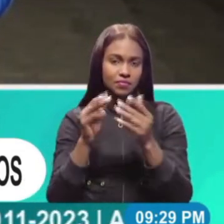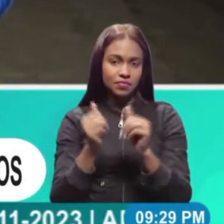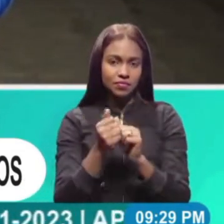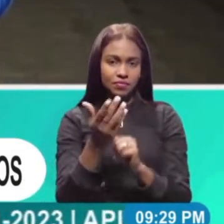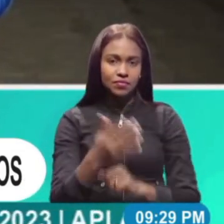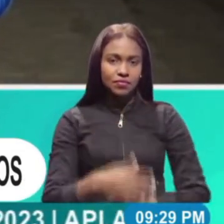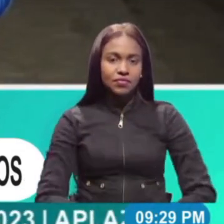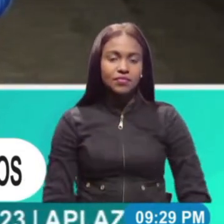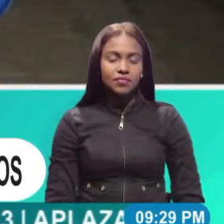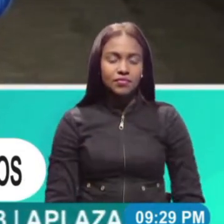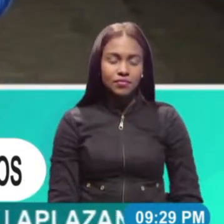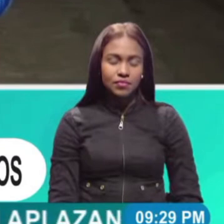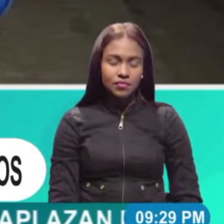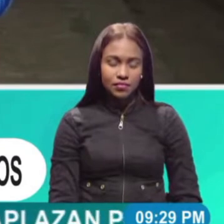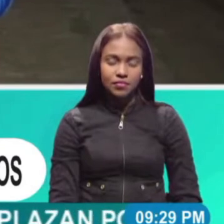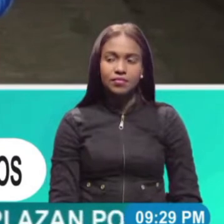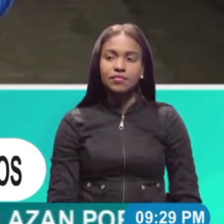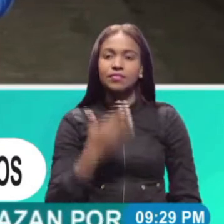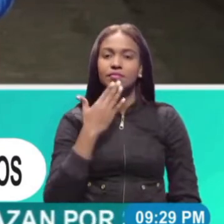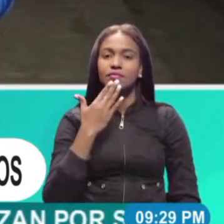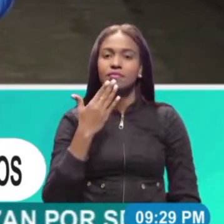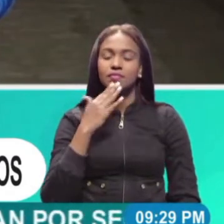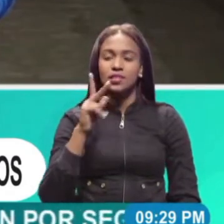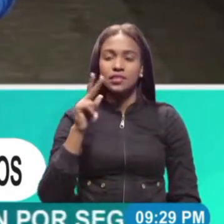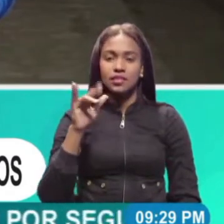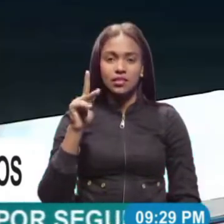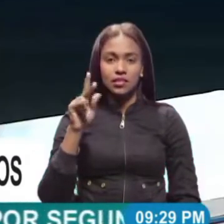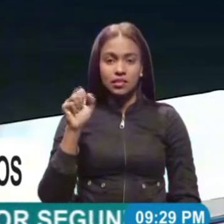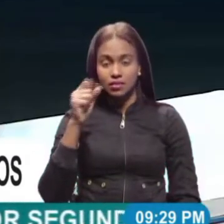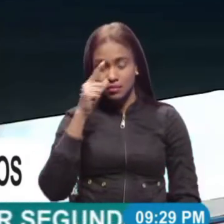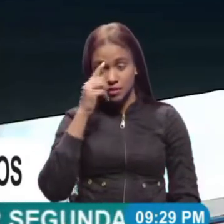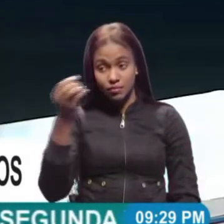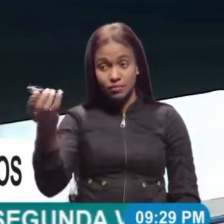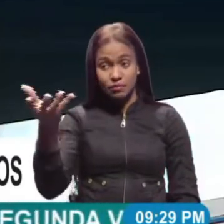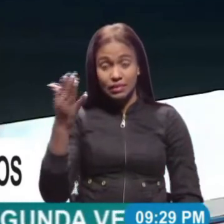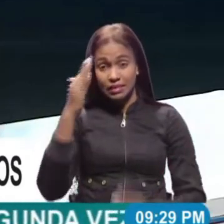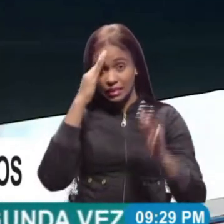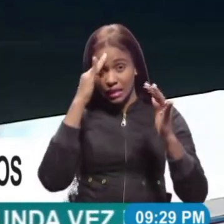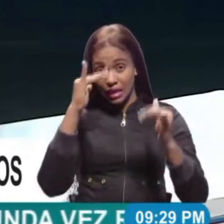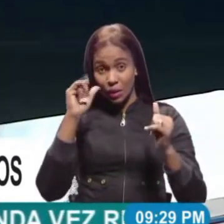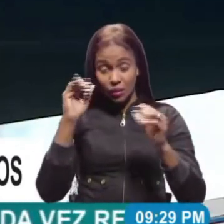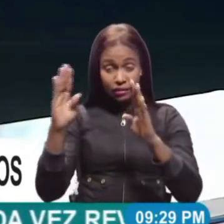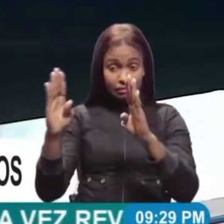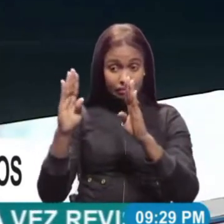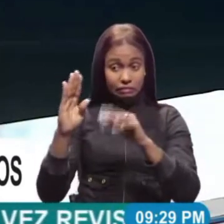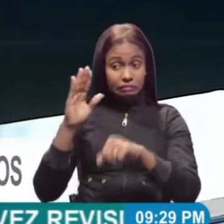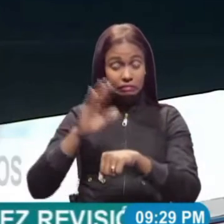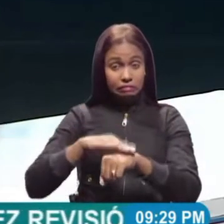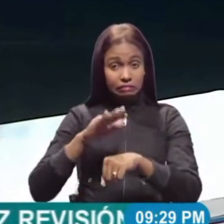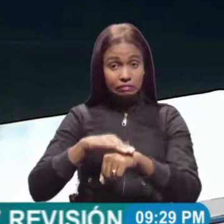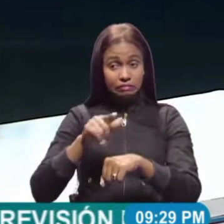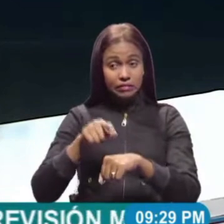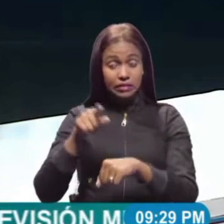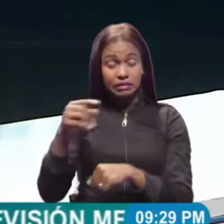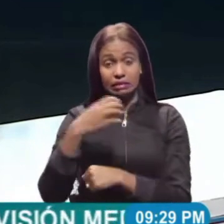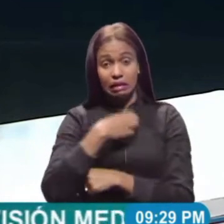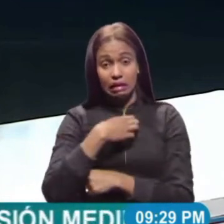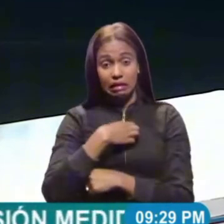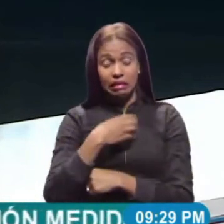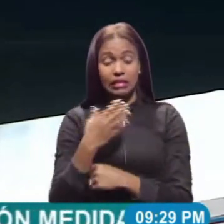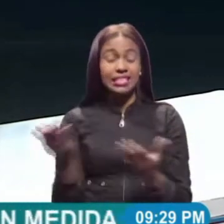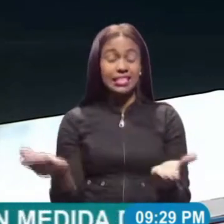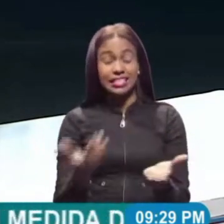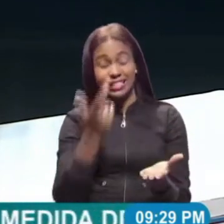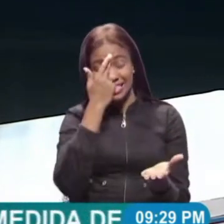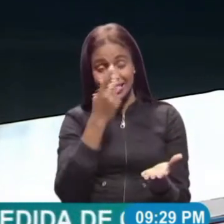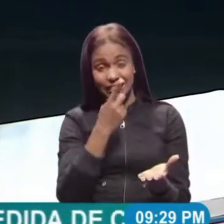Noticias. Muchísimas gracias, Riquelme, por este reporte. Ojalá se atienda esta denuncia a propósito de que nuestro país tiene un